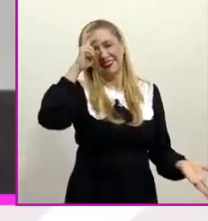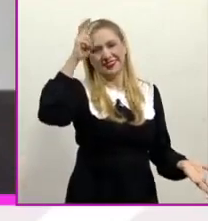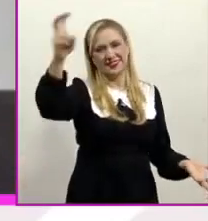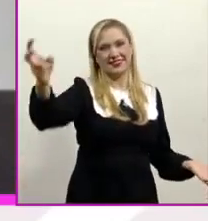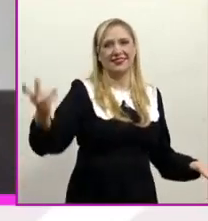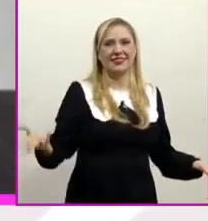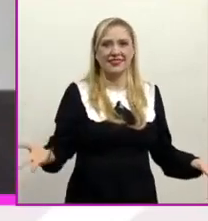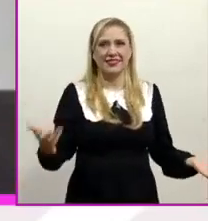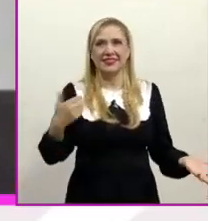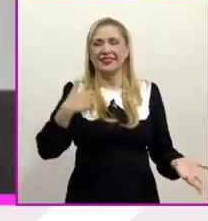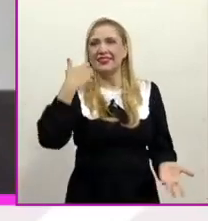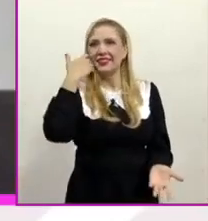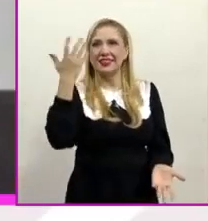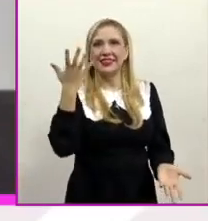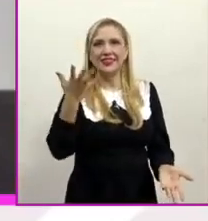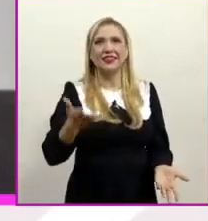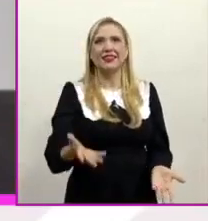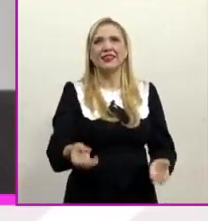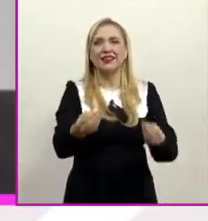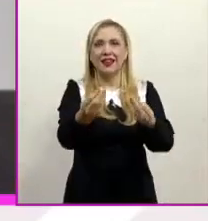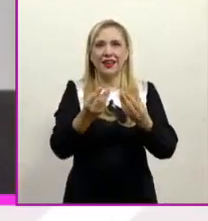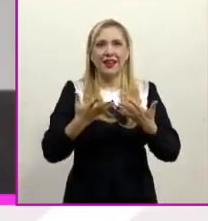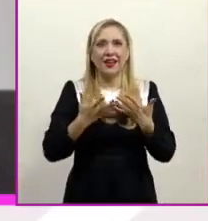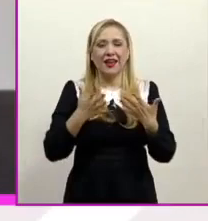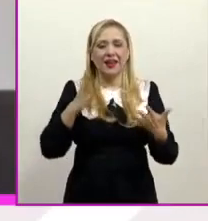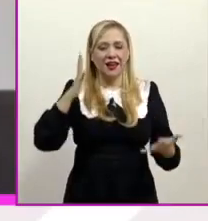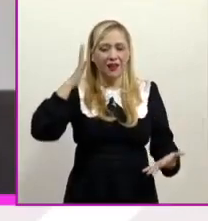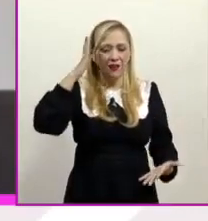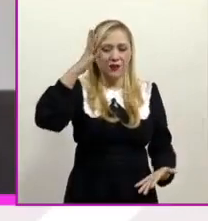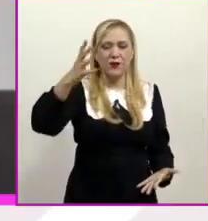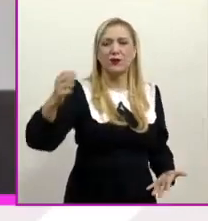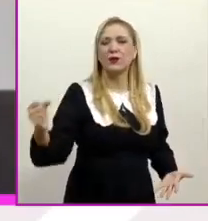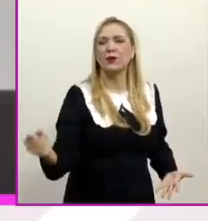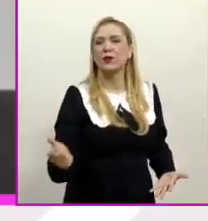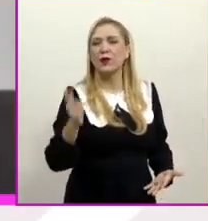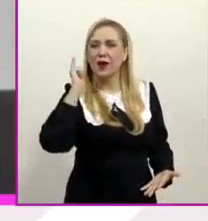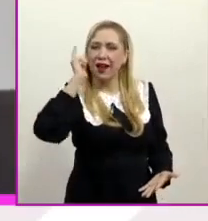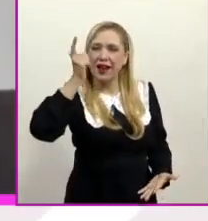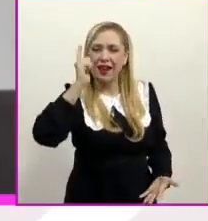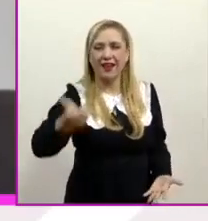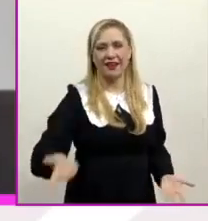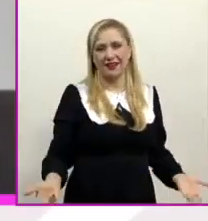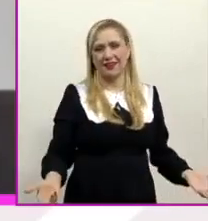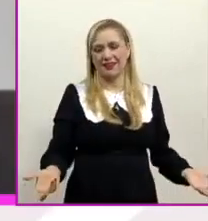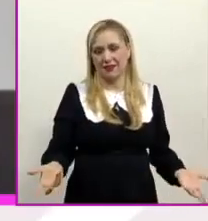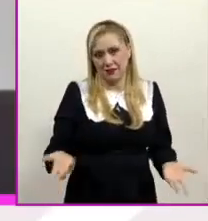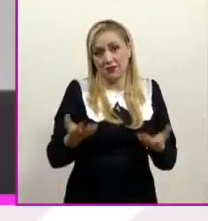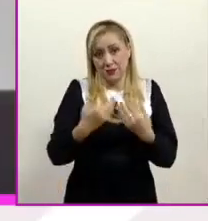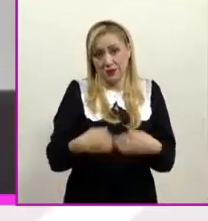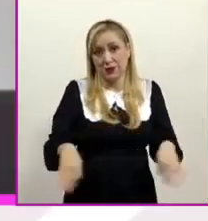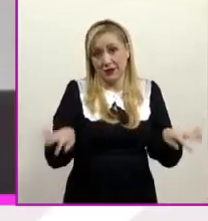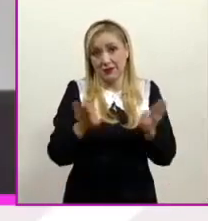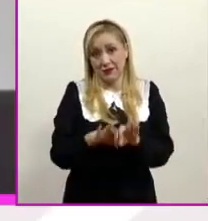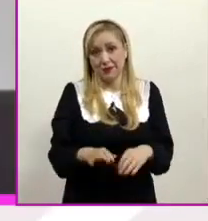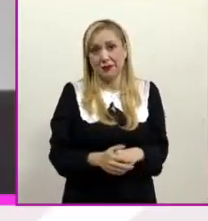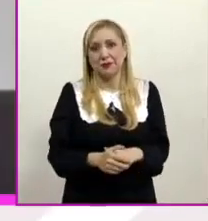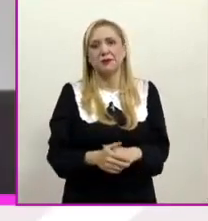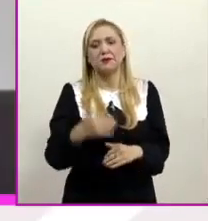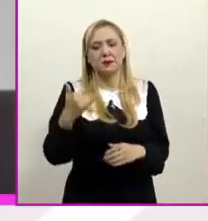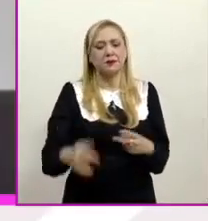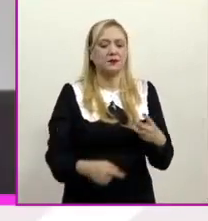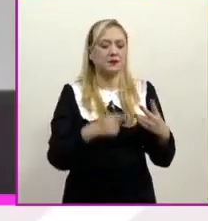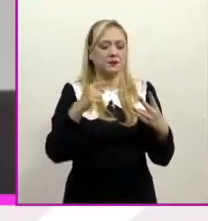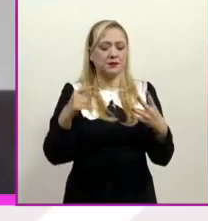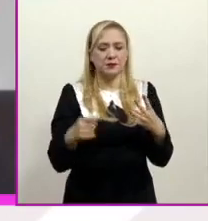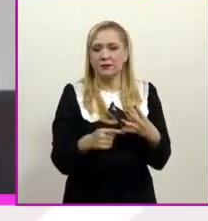que les den esperanza. Es fundamental. Y lo otro es de crear